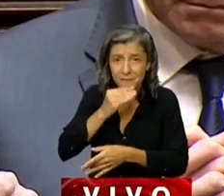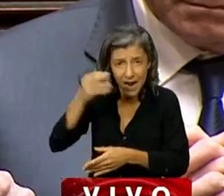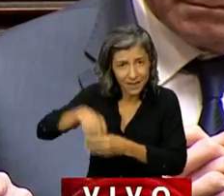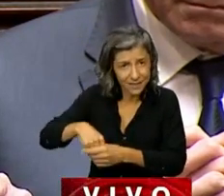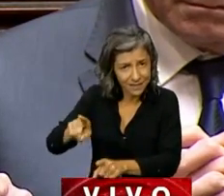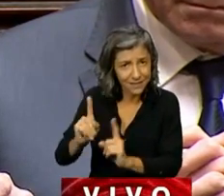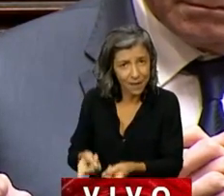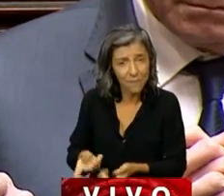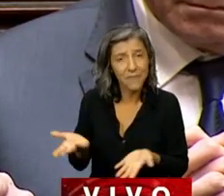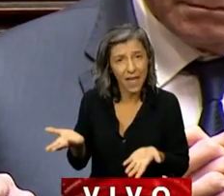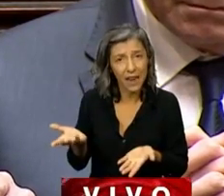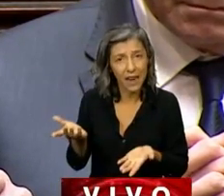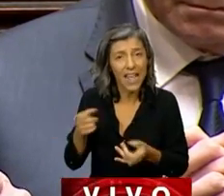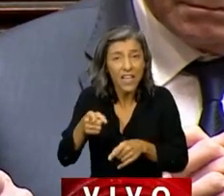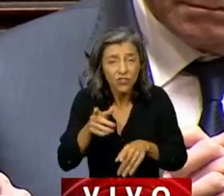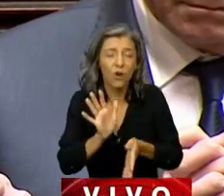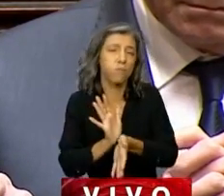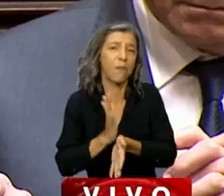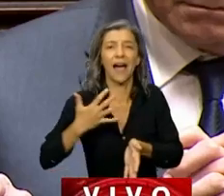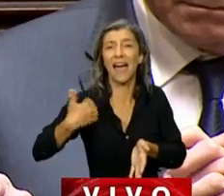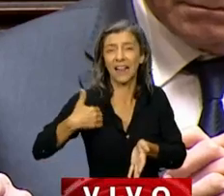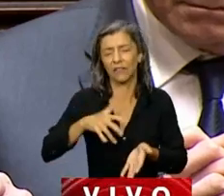El día que asumió Alberto Fernández,